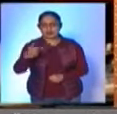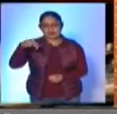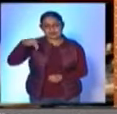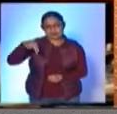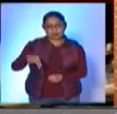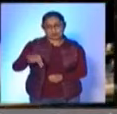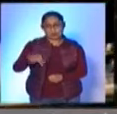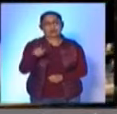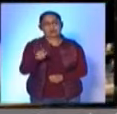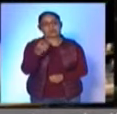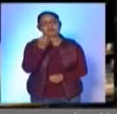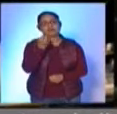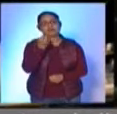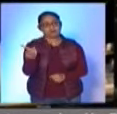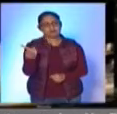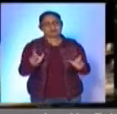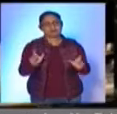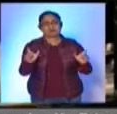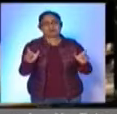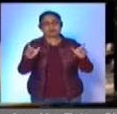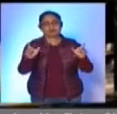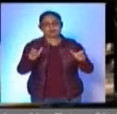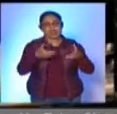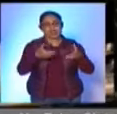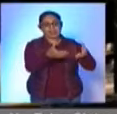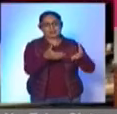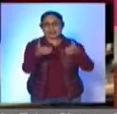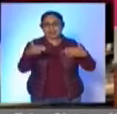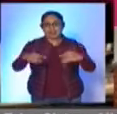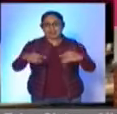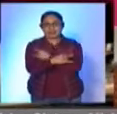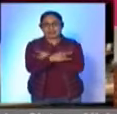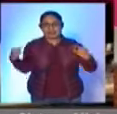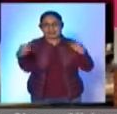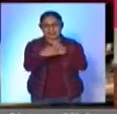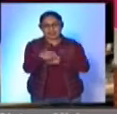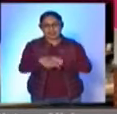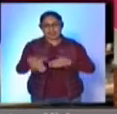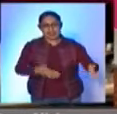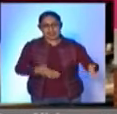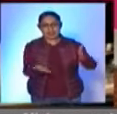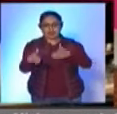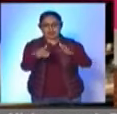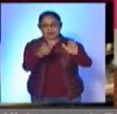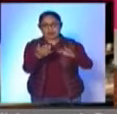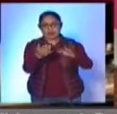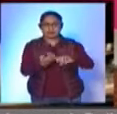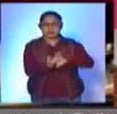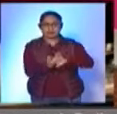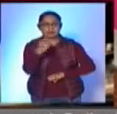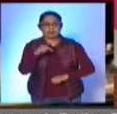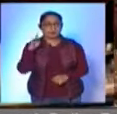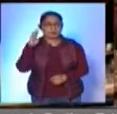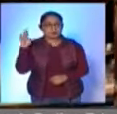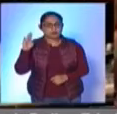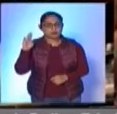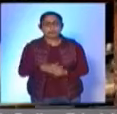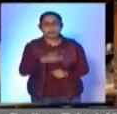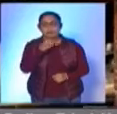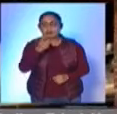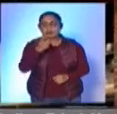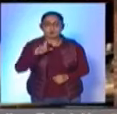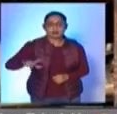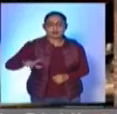Nacional serán de manera permanente en las carreteras de entrada y salida del estado. Señaló en conferencia de prensa